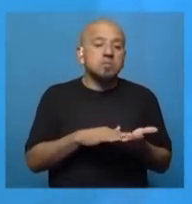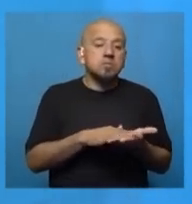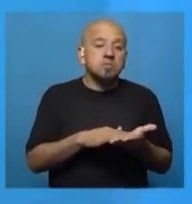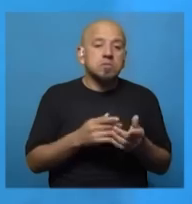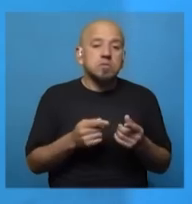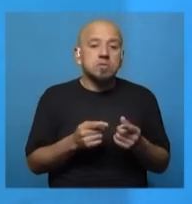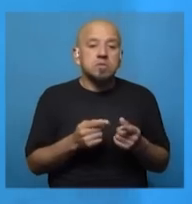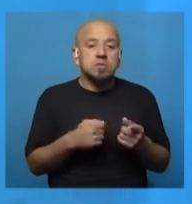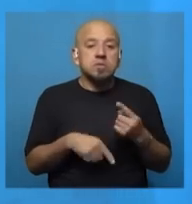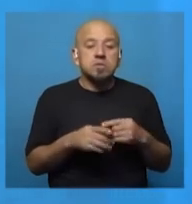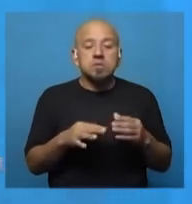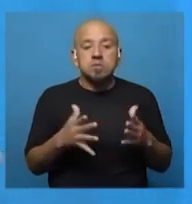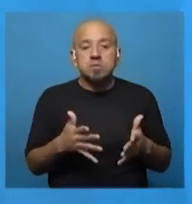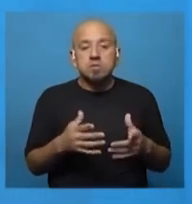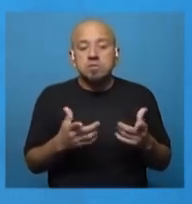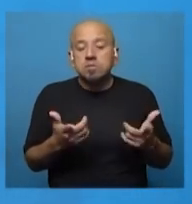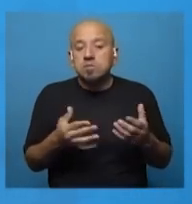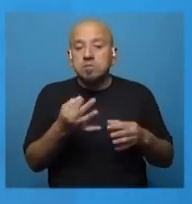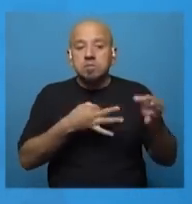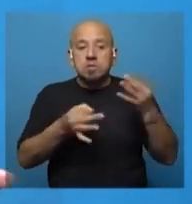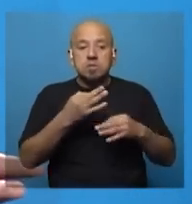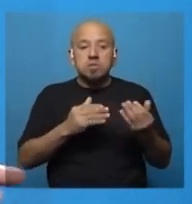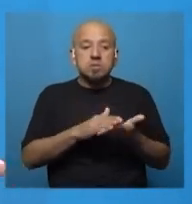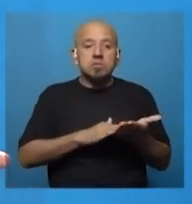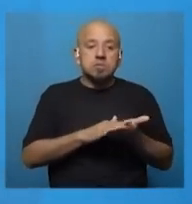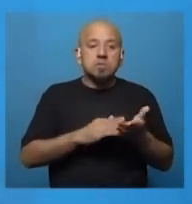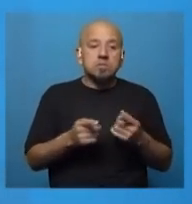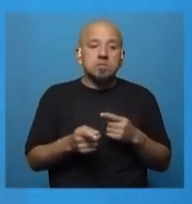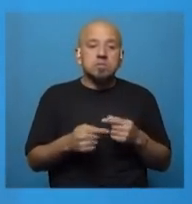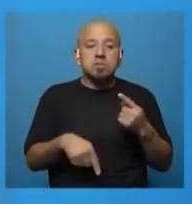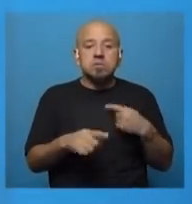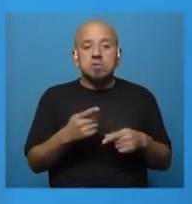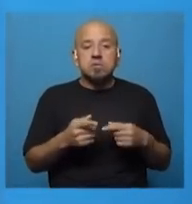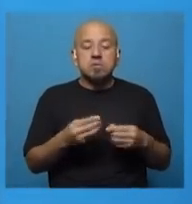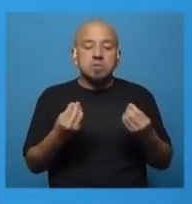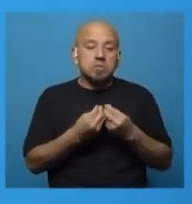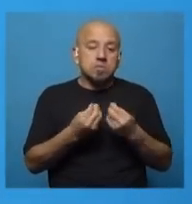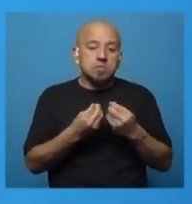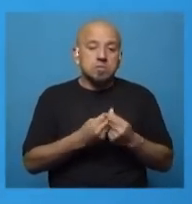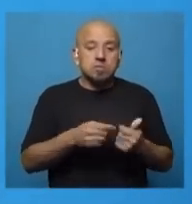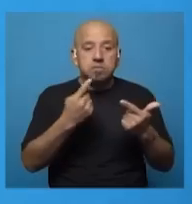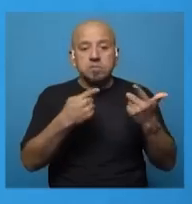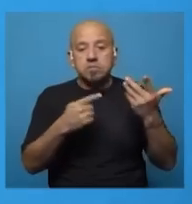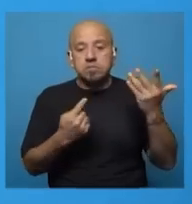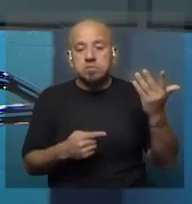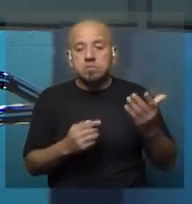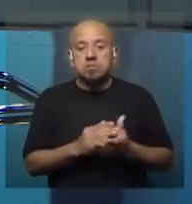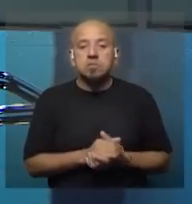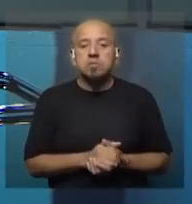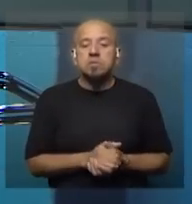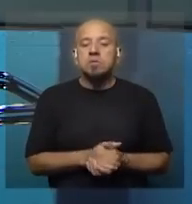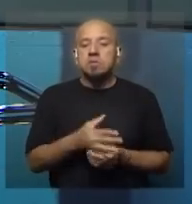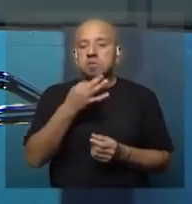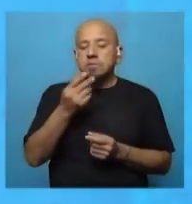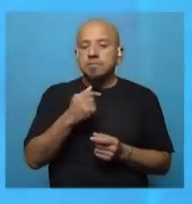tono lo que pasa es que no tienen explicaciones para nada entonces Claro que es una ca porque es una catarata todo lo que está pasando mencionaba